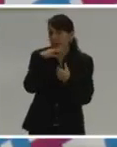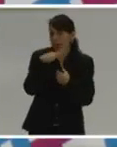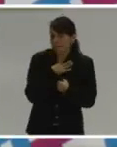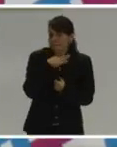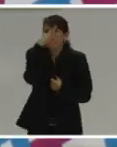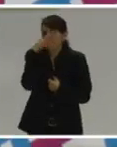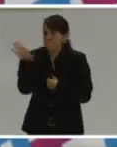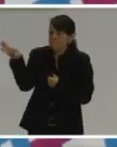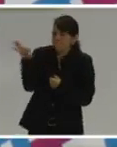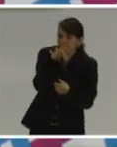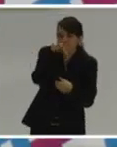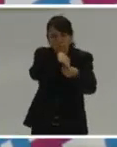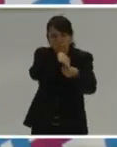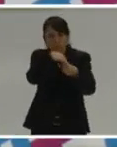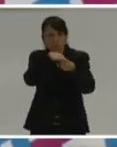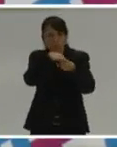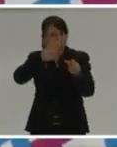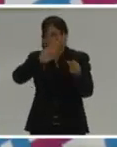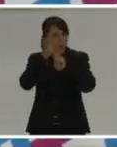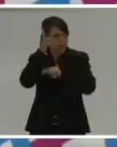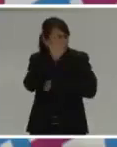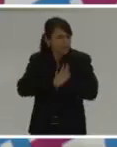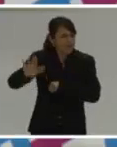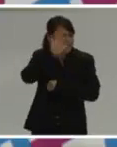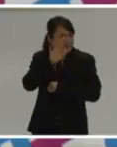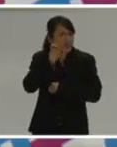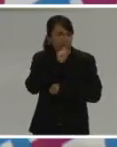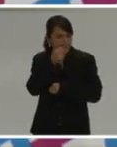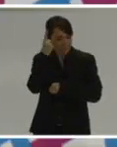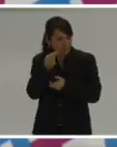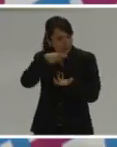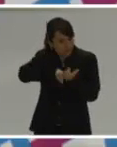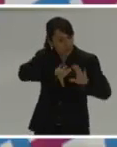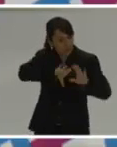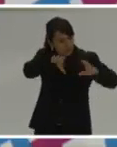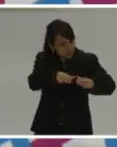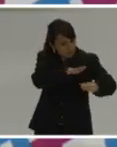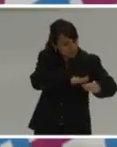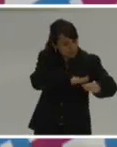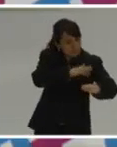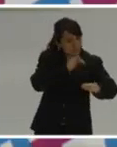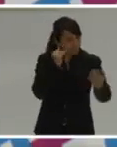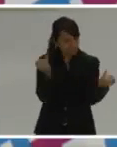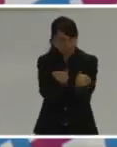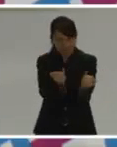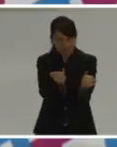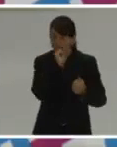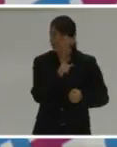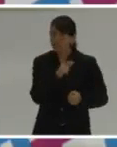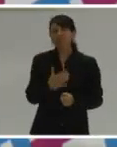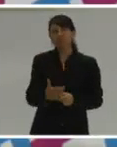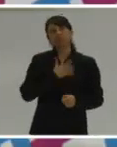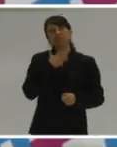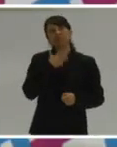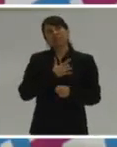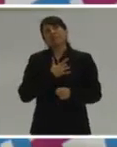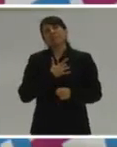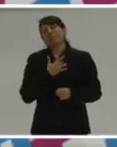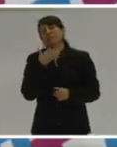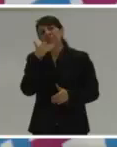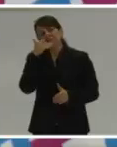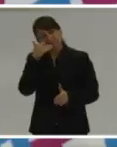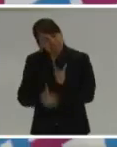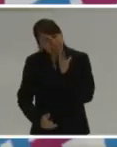el reconocimiento de la autodeterminación de las comunidades. Diría yo que falta considerar un